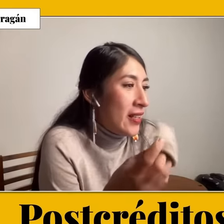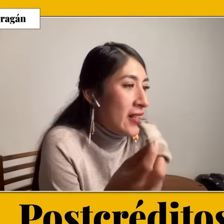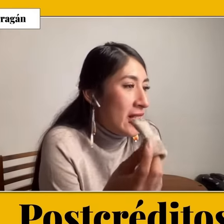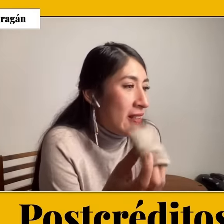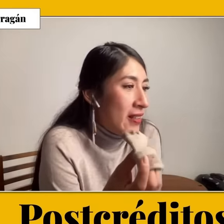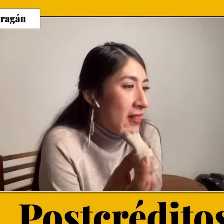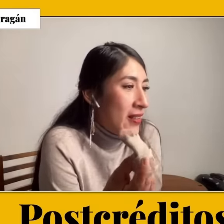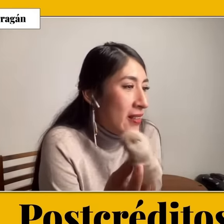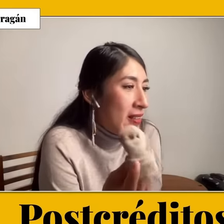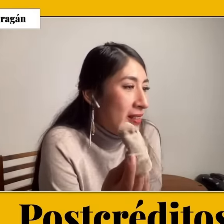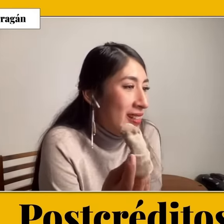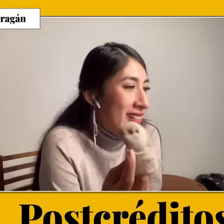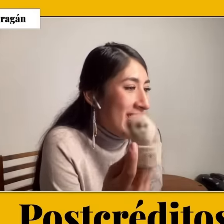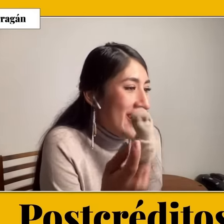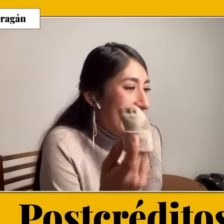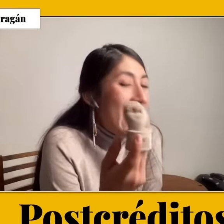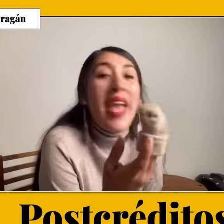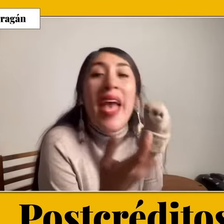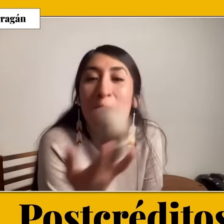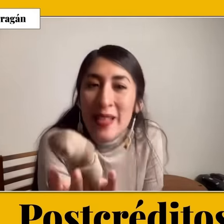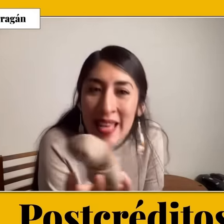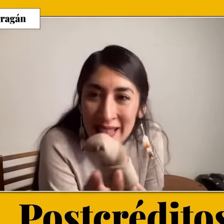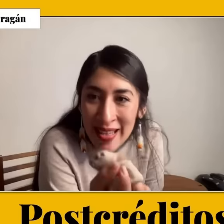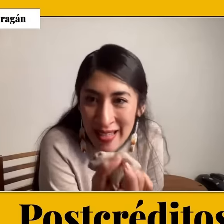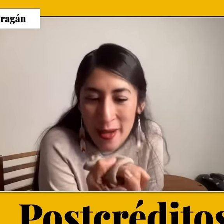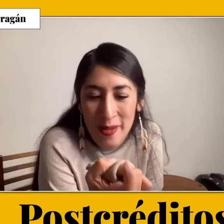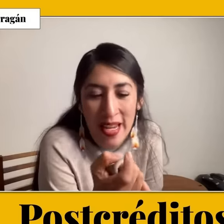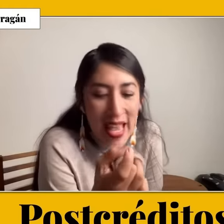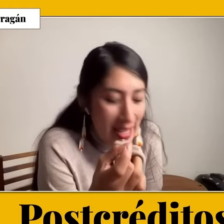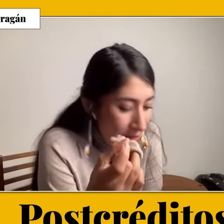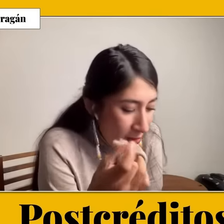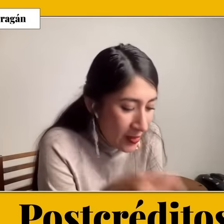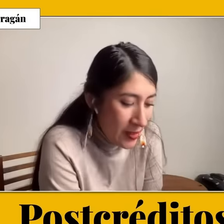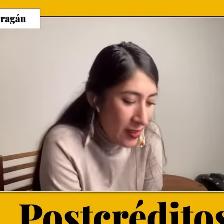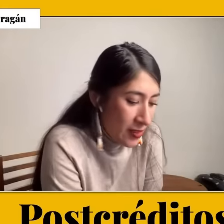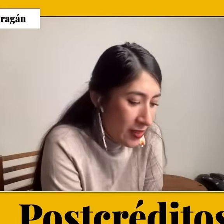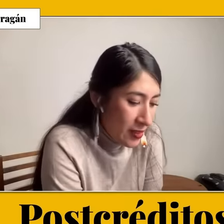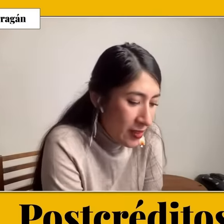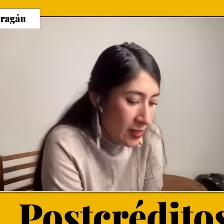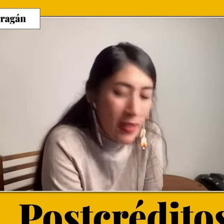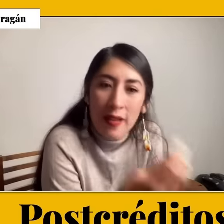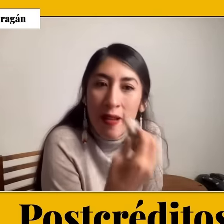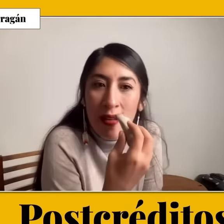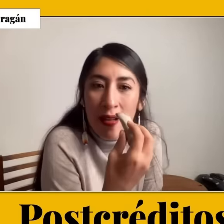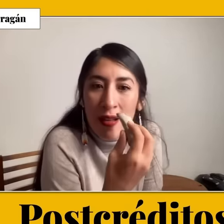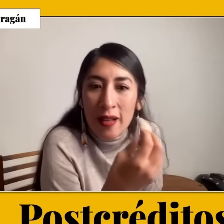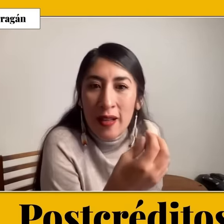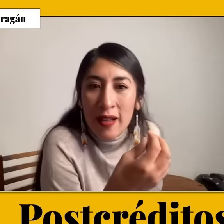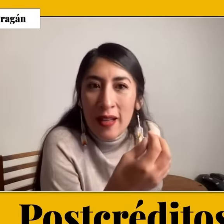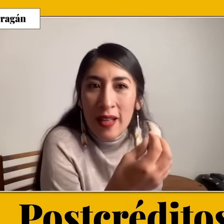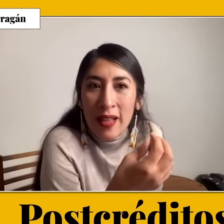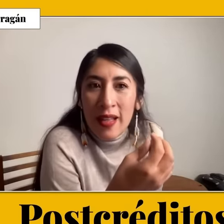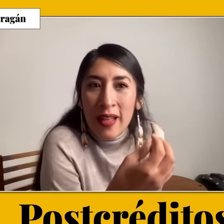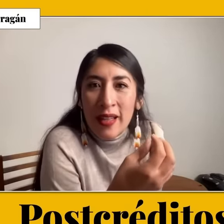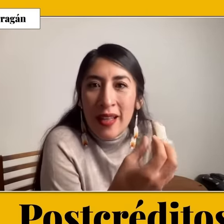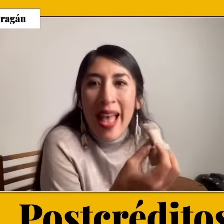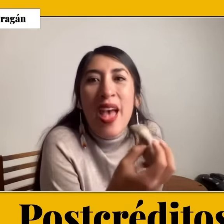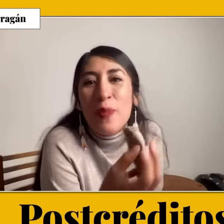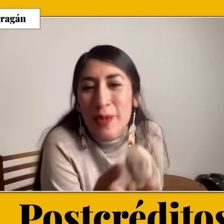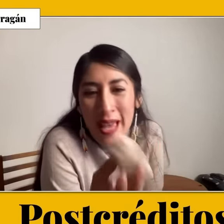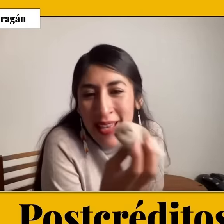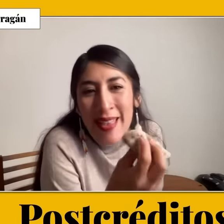atípica le salió el código postal de inesa Ah pues allá se dicen groserías no Claro